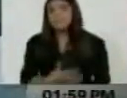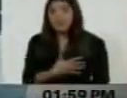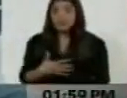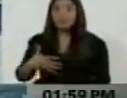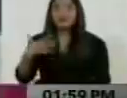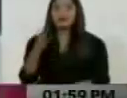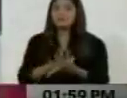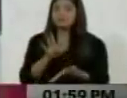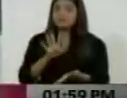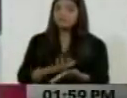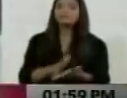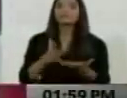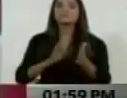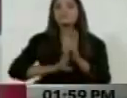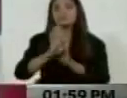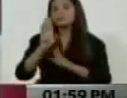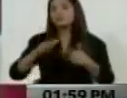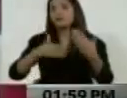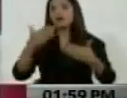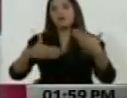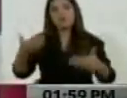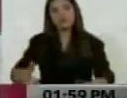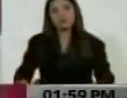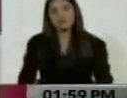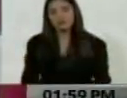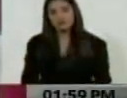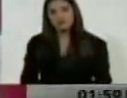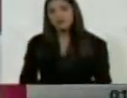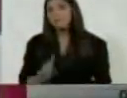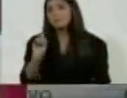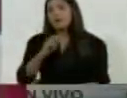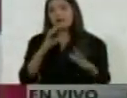bienestar y la prosperidad para todos